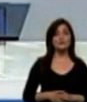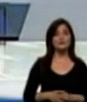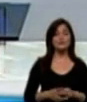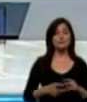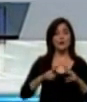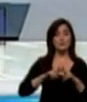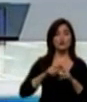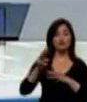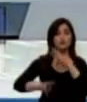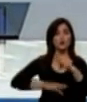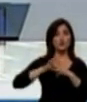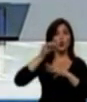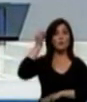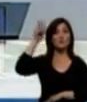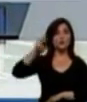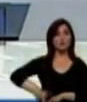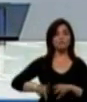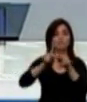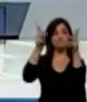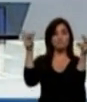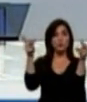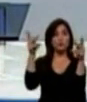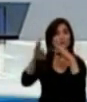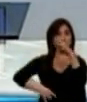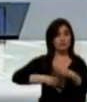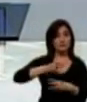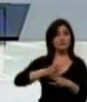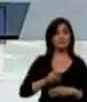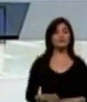la reacción mundial plasmada en los diferentes periódicos del mundo.